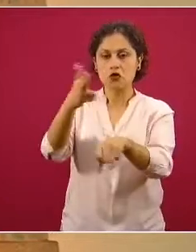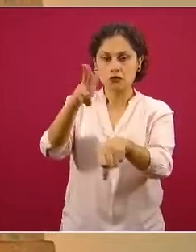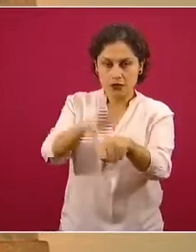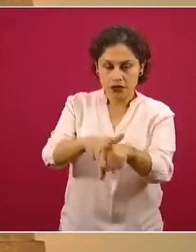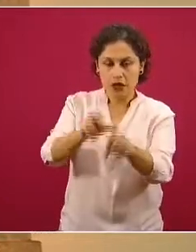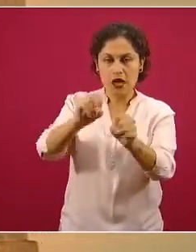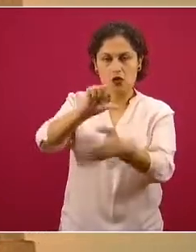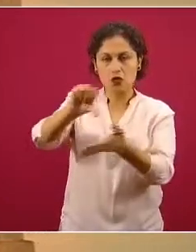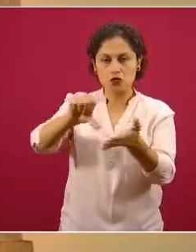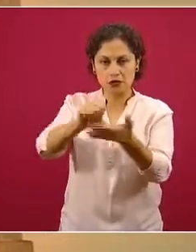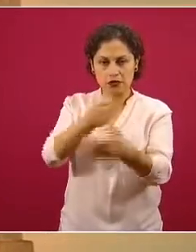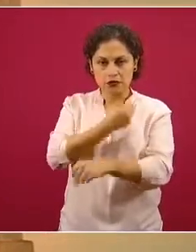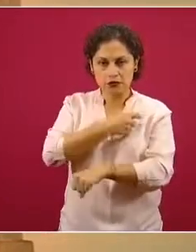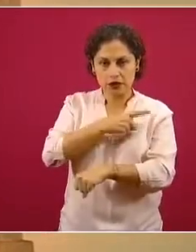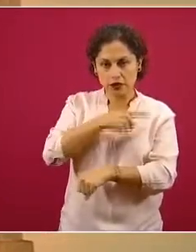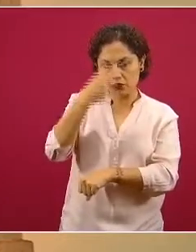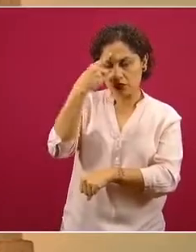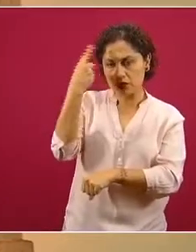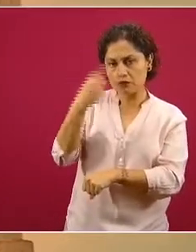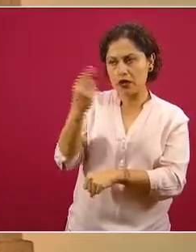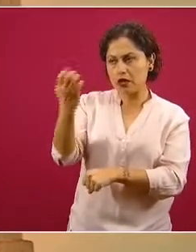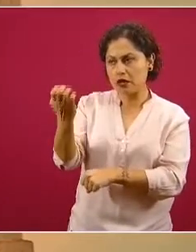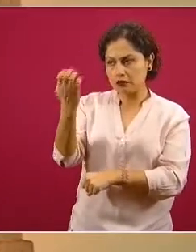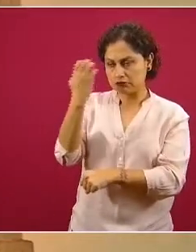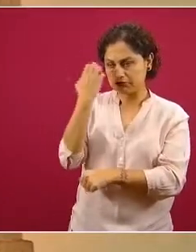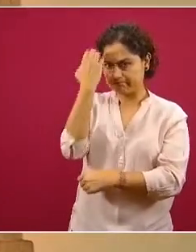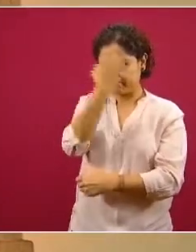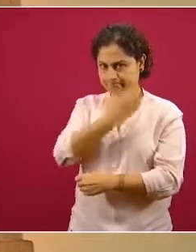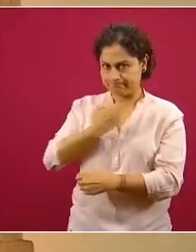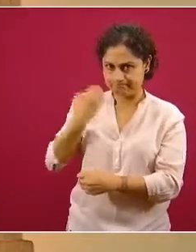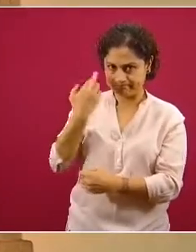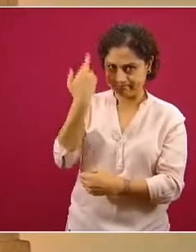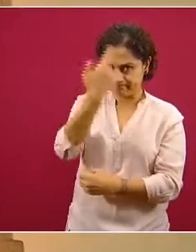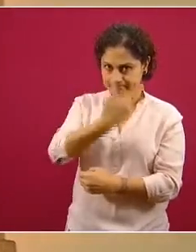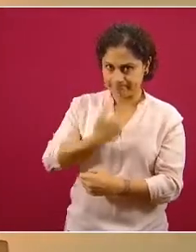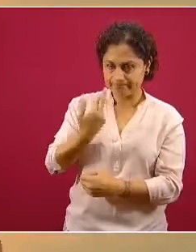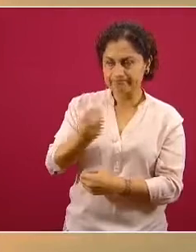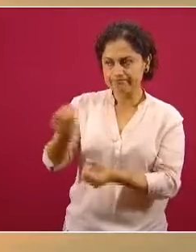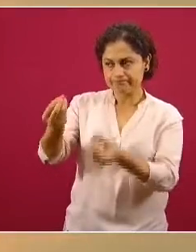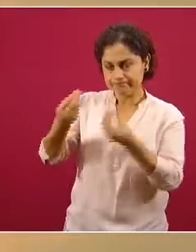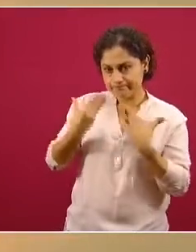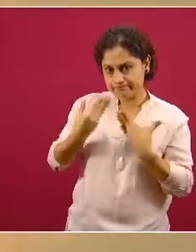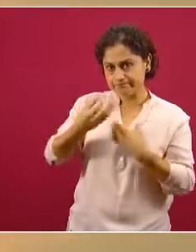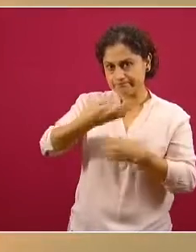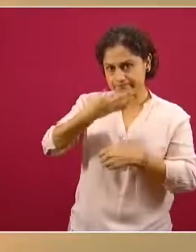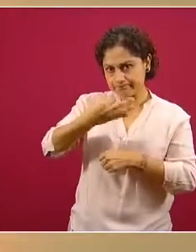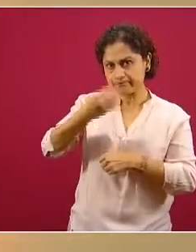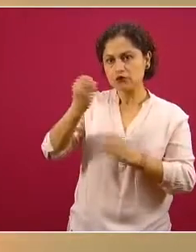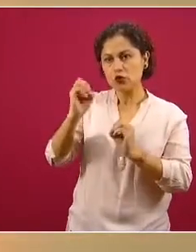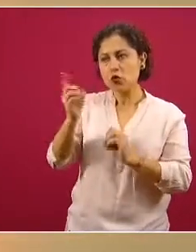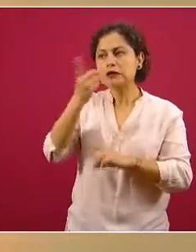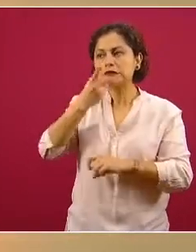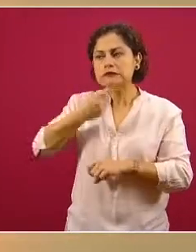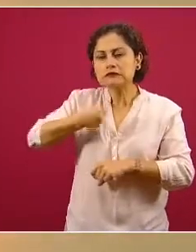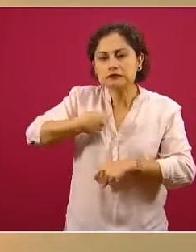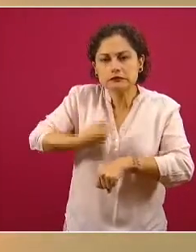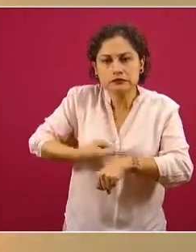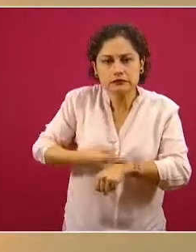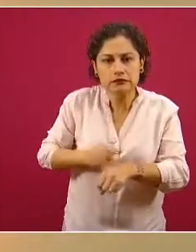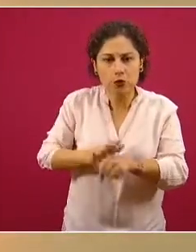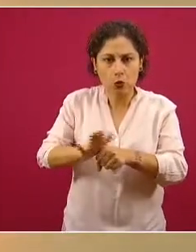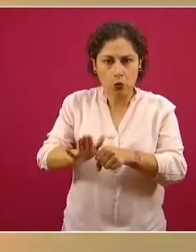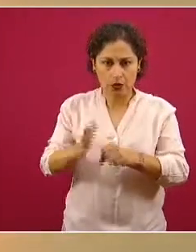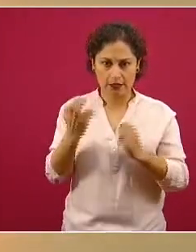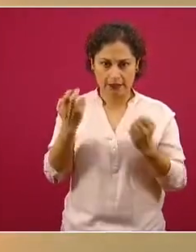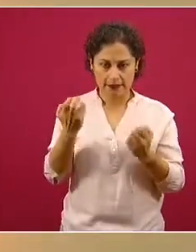algún tratamiento o algún mecanismo de rehabilitación o algún mecanismo también de diagnóstico. Y por eso, en la mayoría de